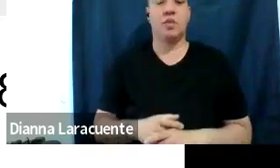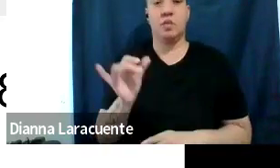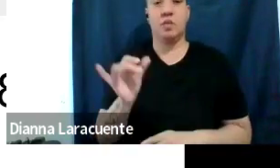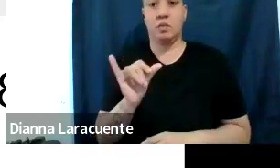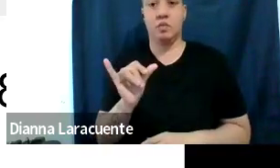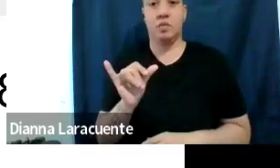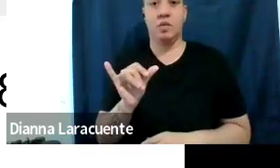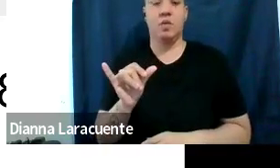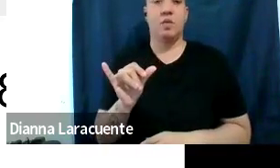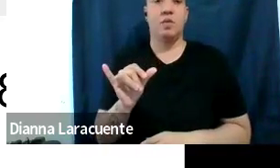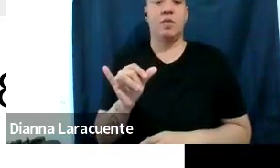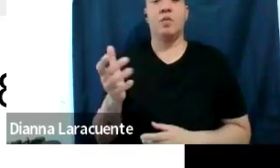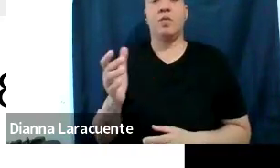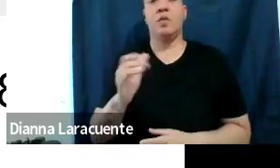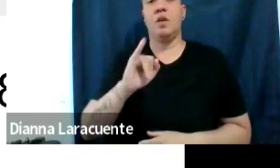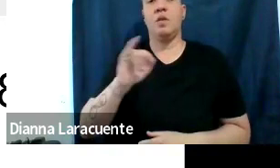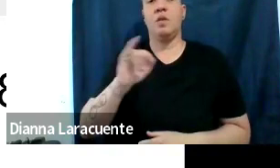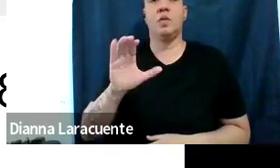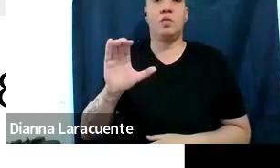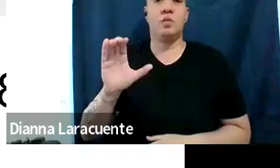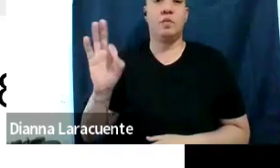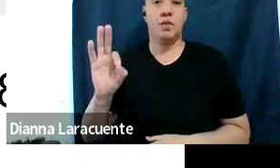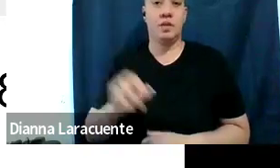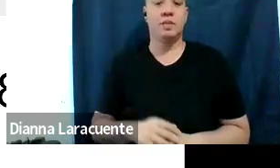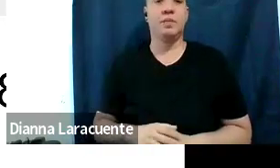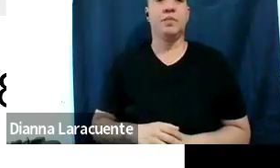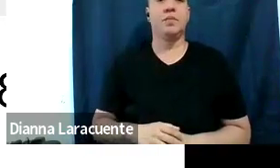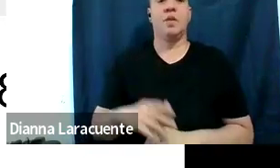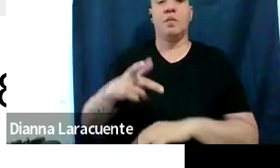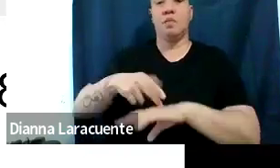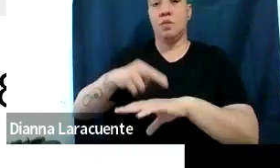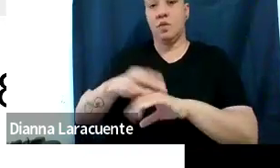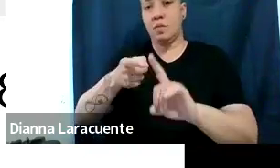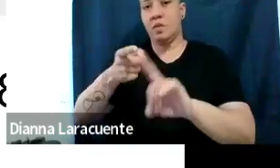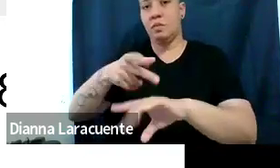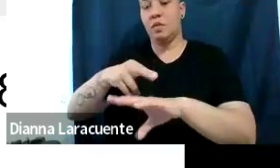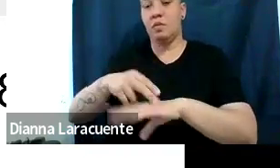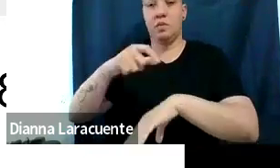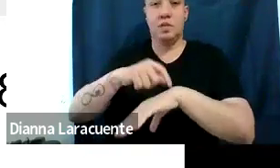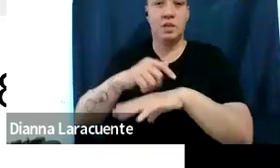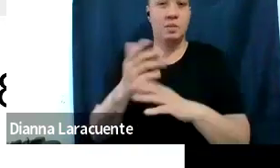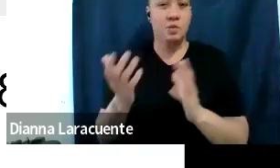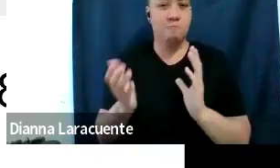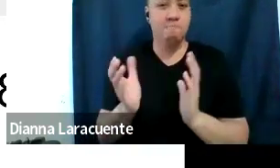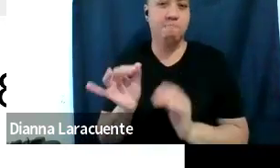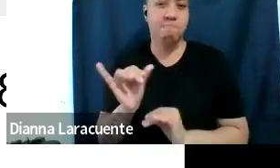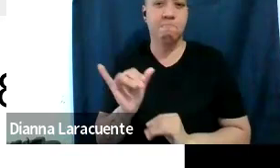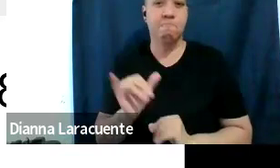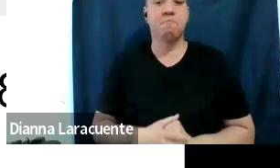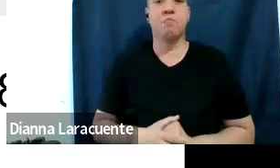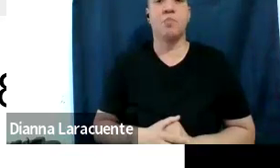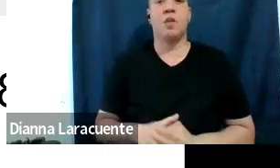de Control Fiscal. No, Puerto Rico para los puertorriqueños. Estamos en una época parecida. Por eso